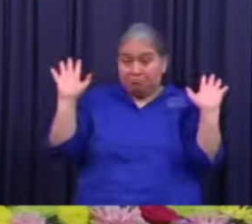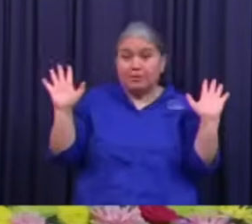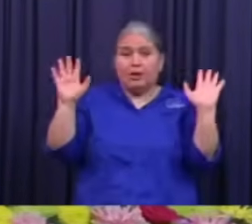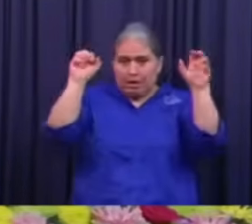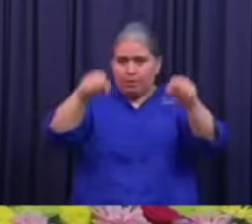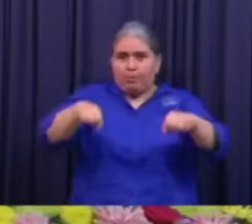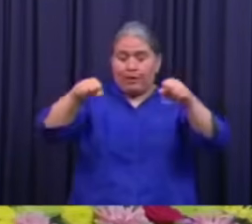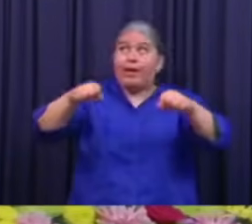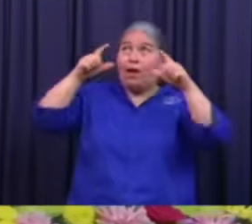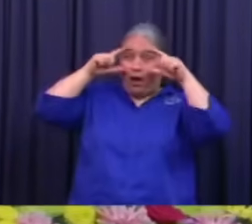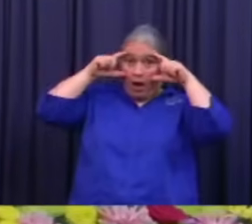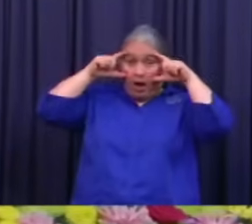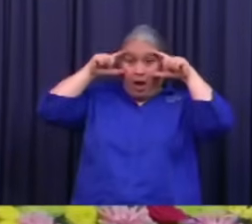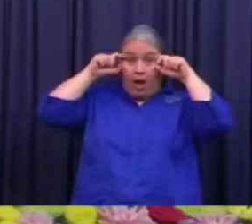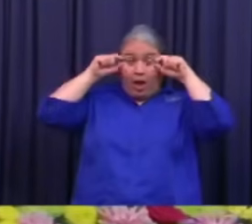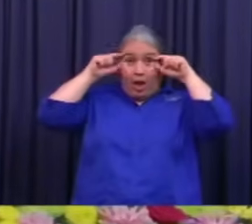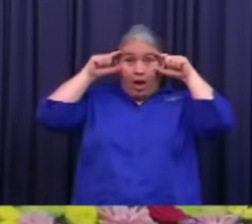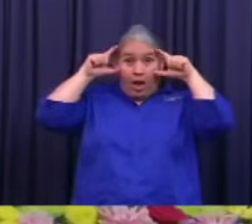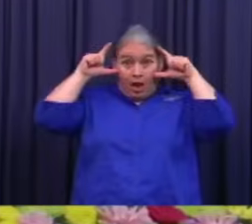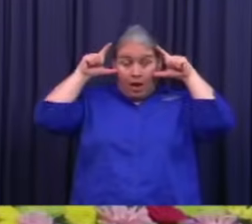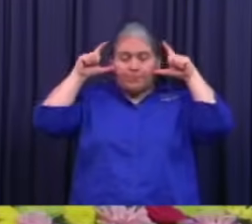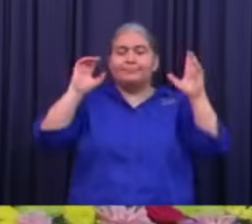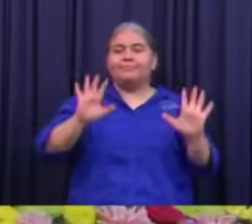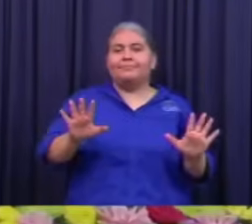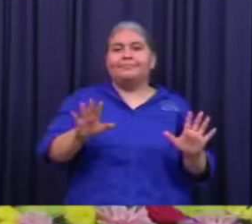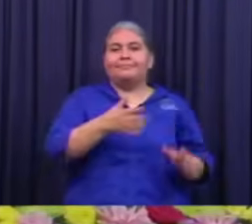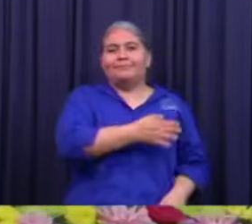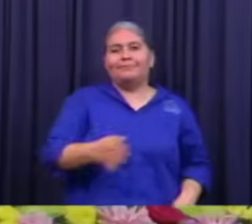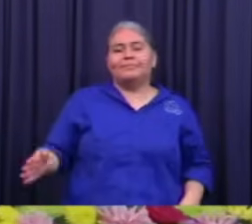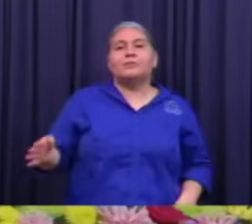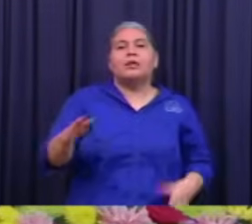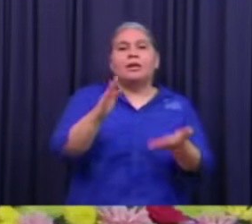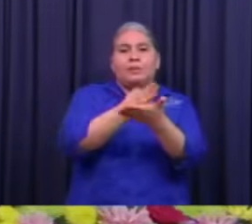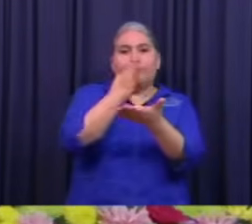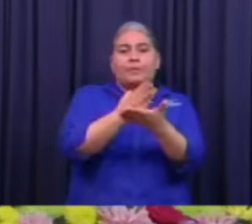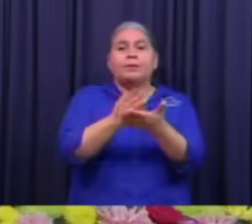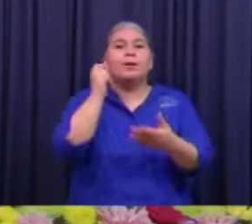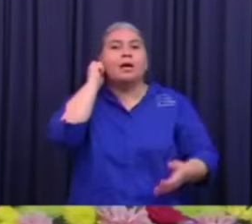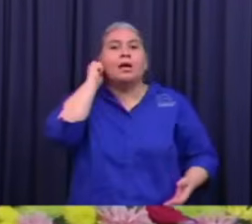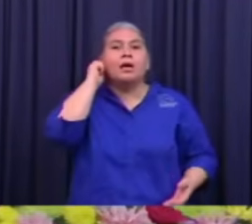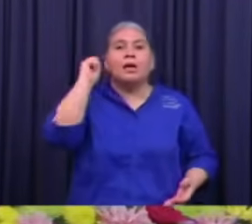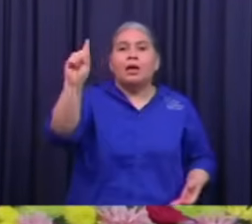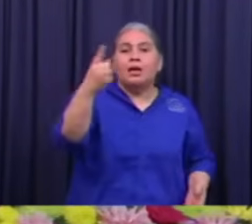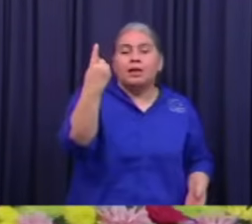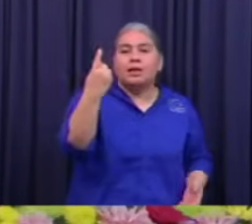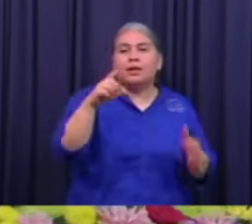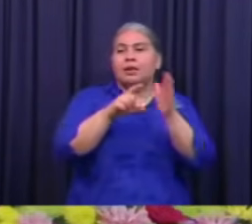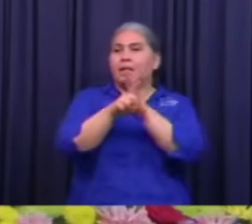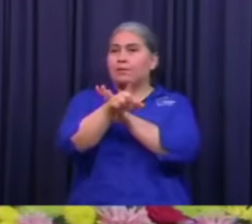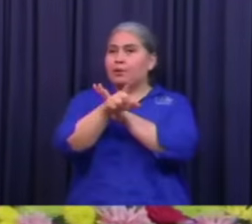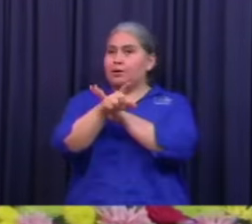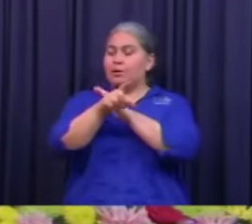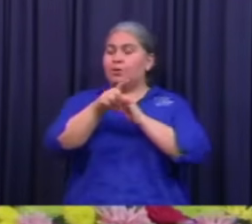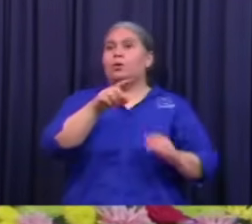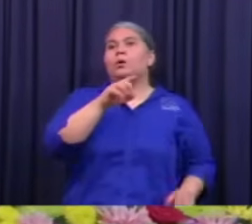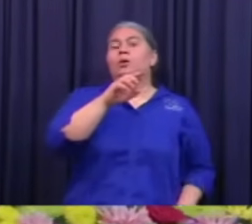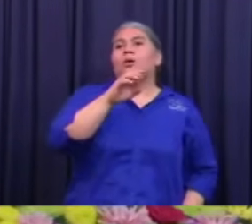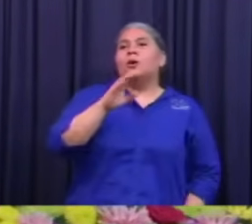entonces me basé acá en Génesis 43 34 en donde se relata